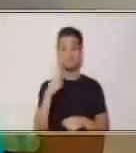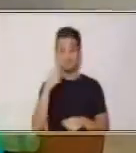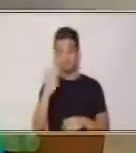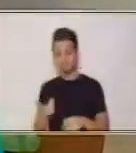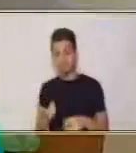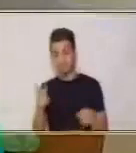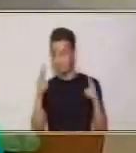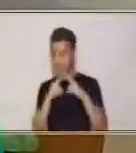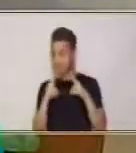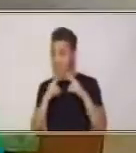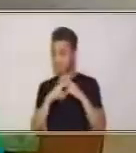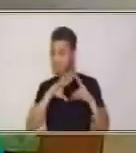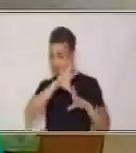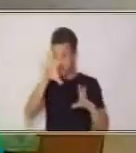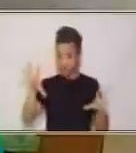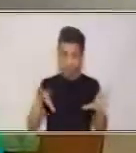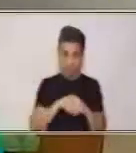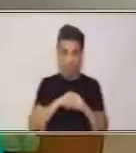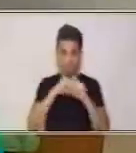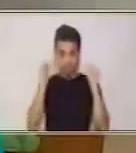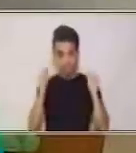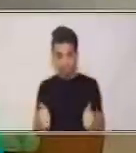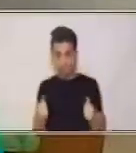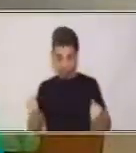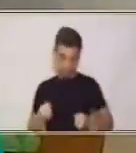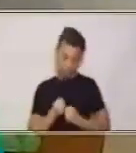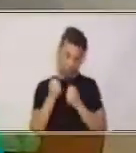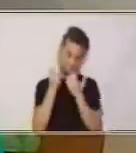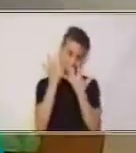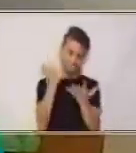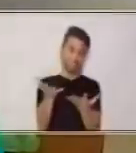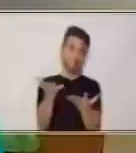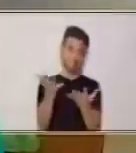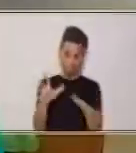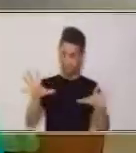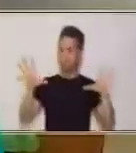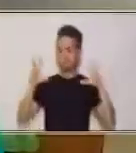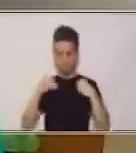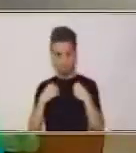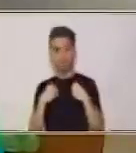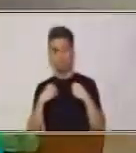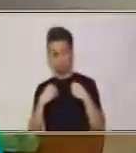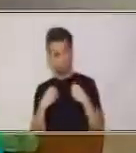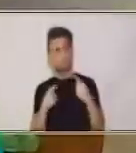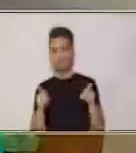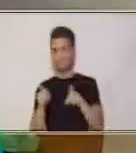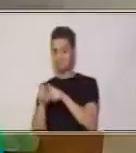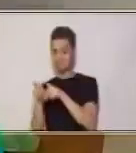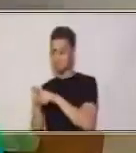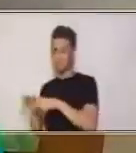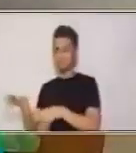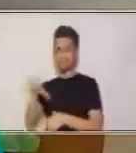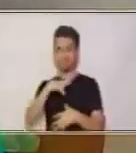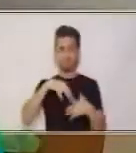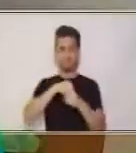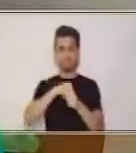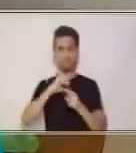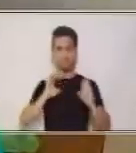conocerlas y aceptarlas por igual.